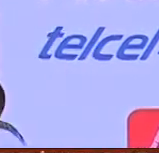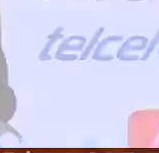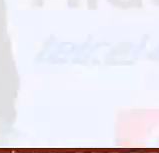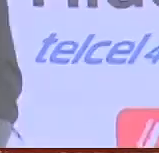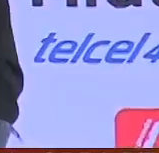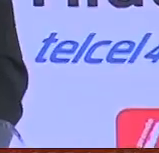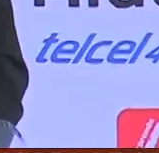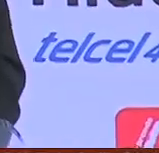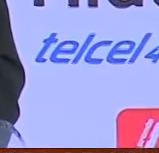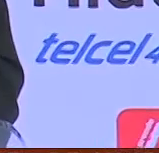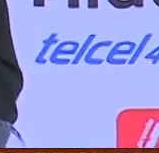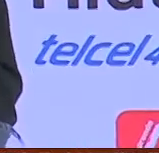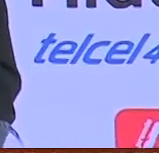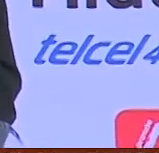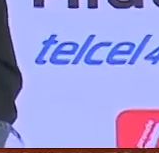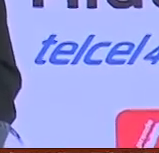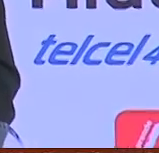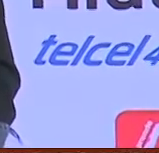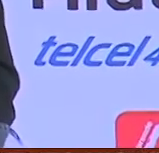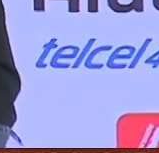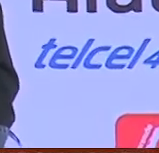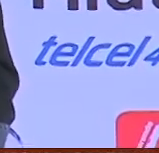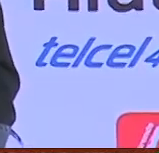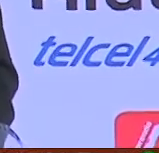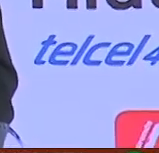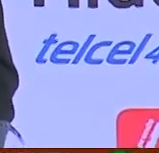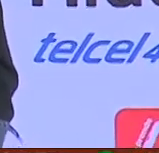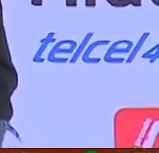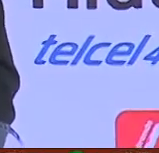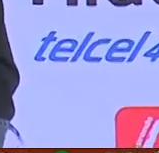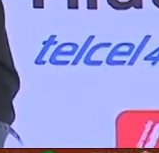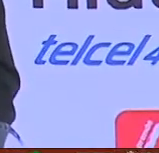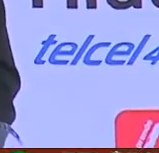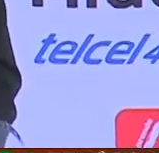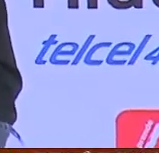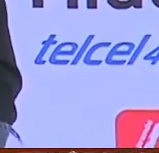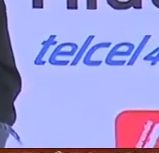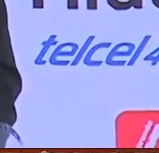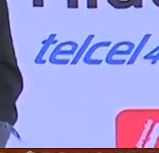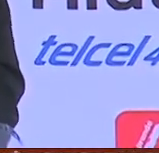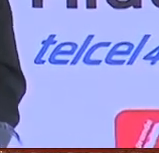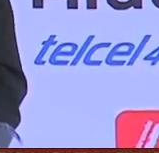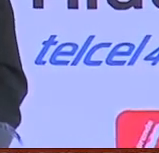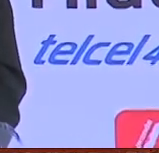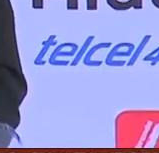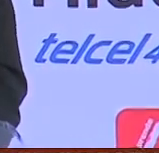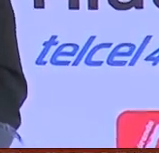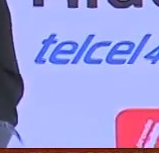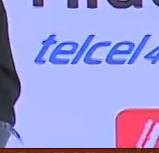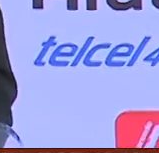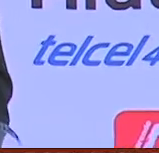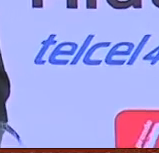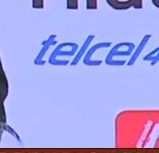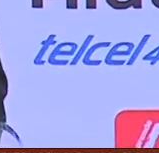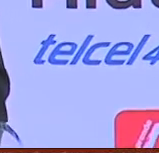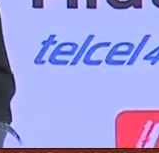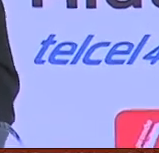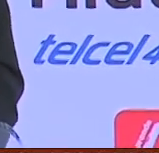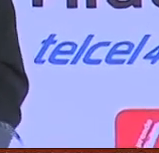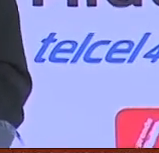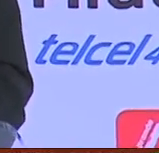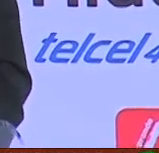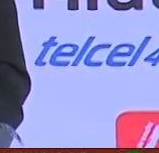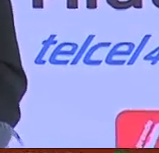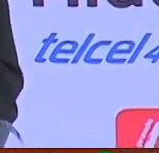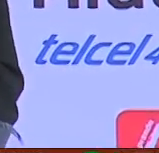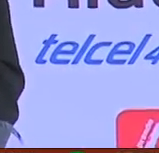mundo. Los asistentes podrán conocer algo muy importante: los beneficios de la plataforma digital